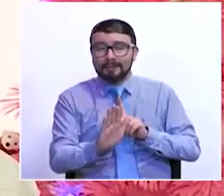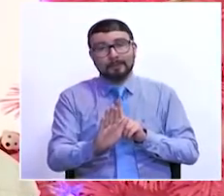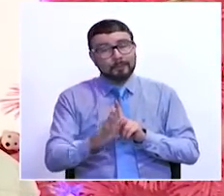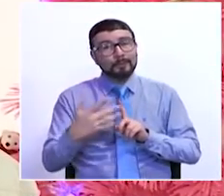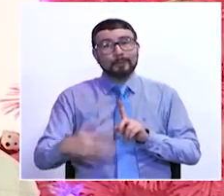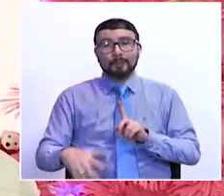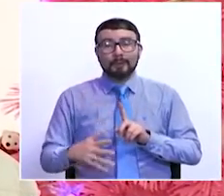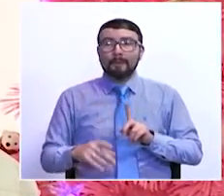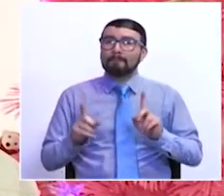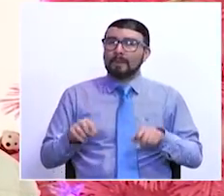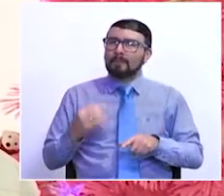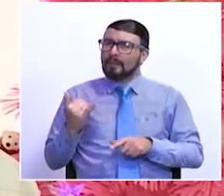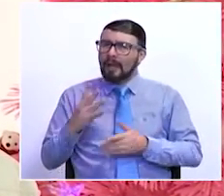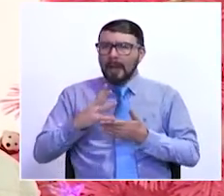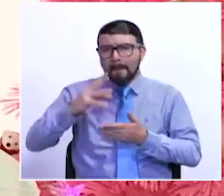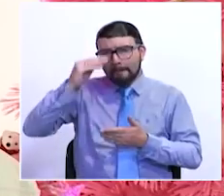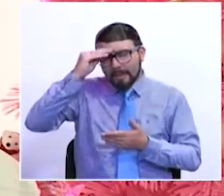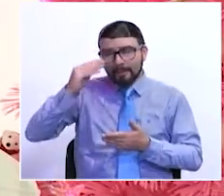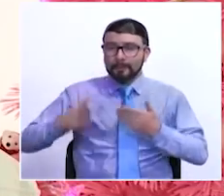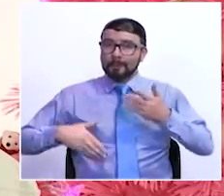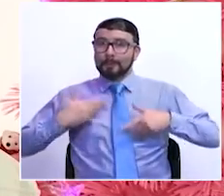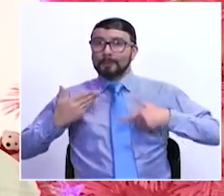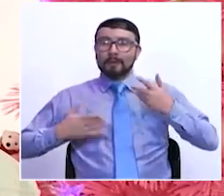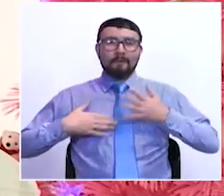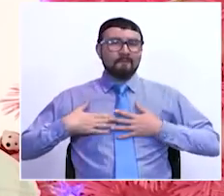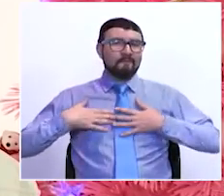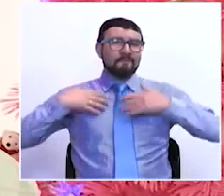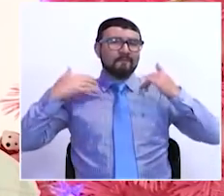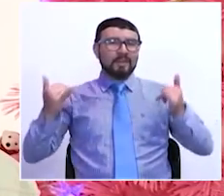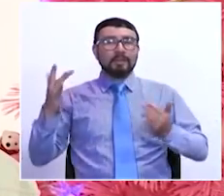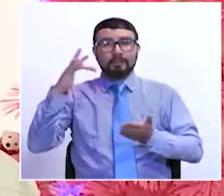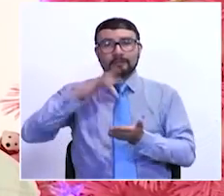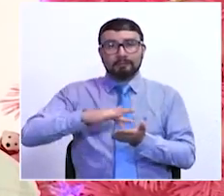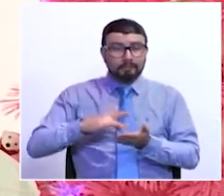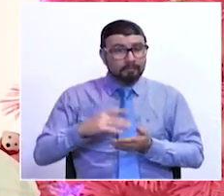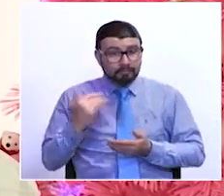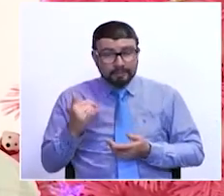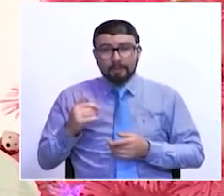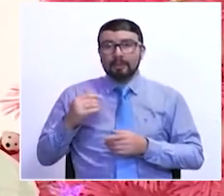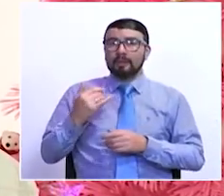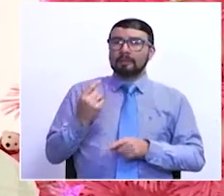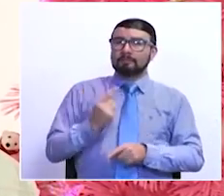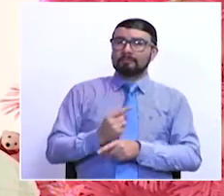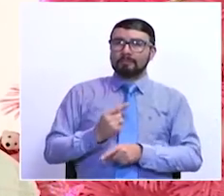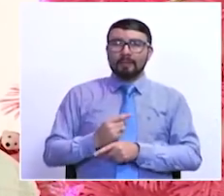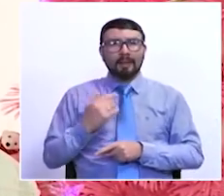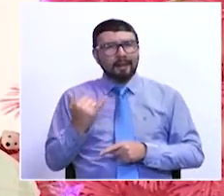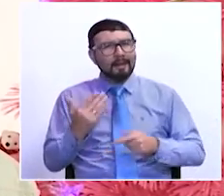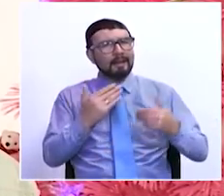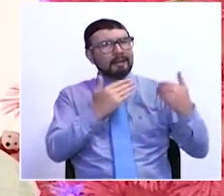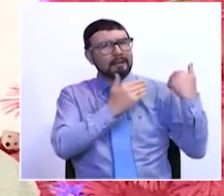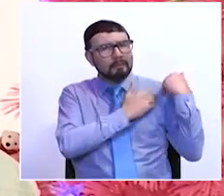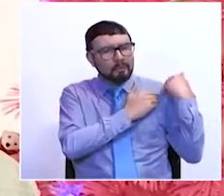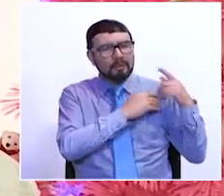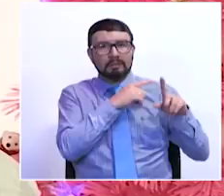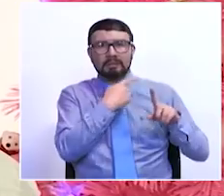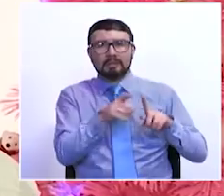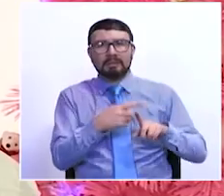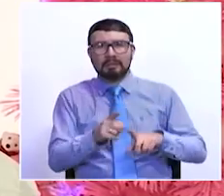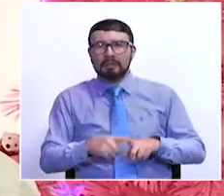debemos aprender a disfrutar al máximo y también de la manera más responsable en muchas medidas y, digamos,